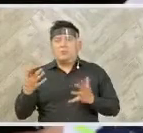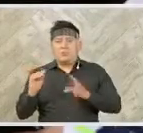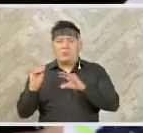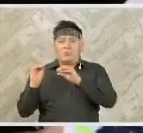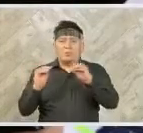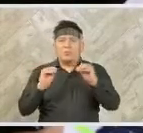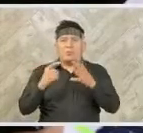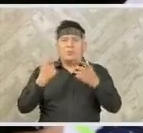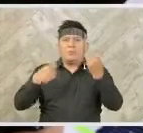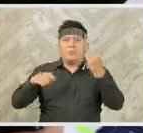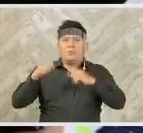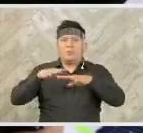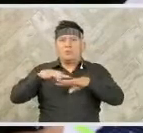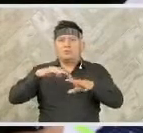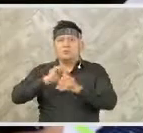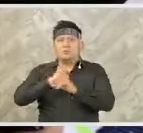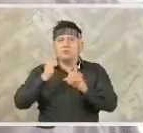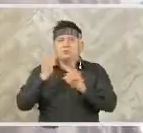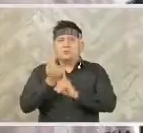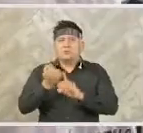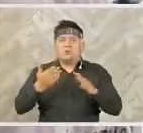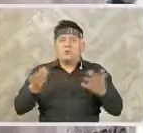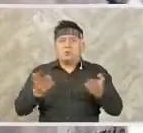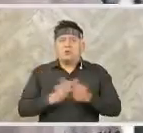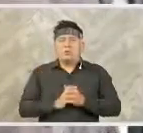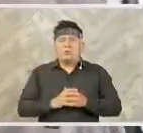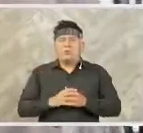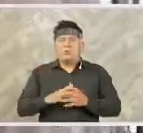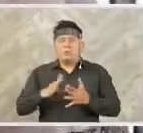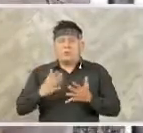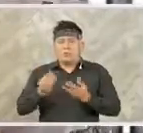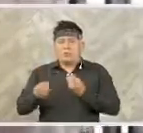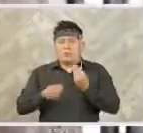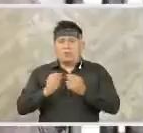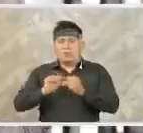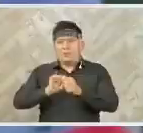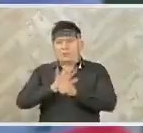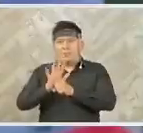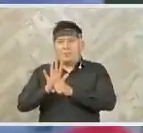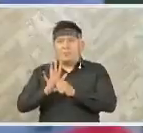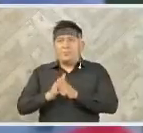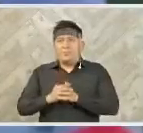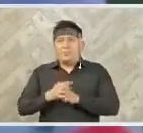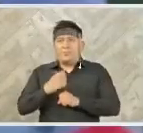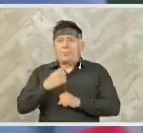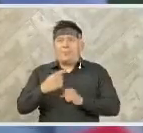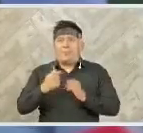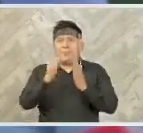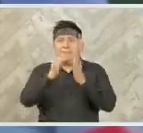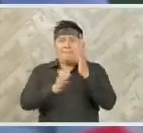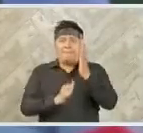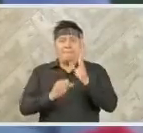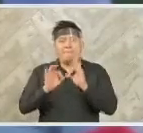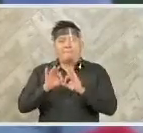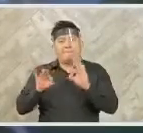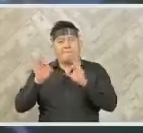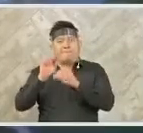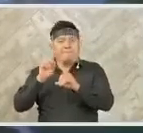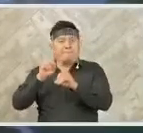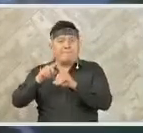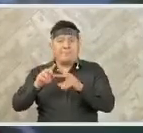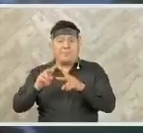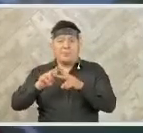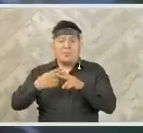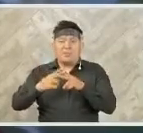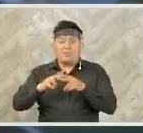capacitación muy práctica para que pudieran aplicarla en medio de la pandemia. Finalmente, un programa del que me gusta hablar, que se llama Taller